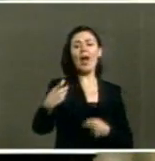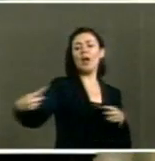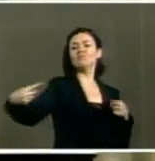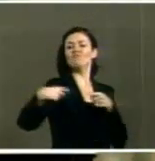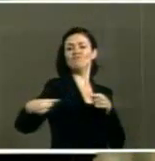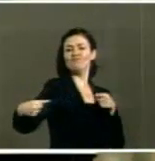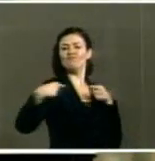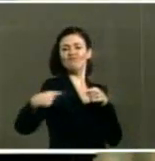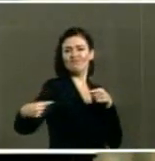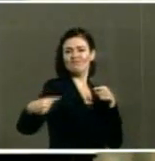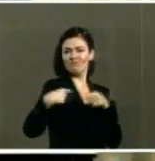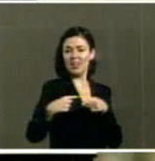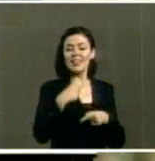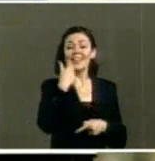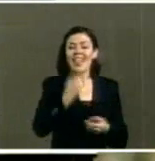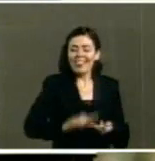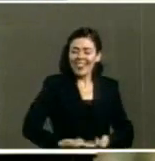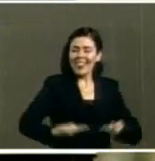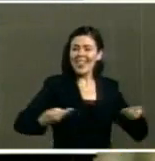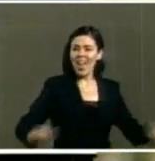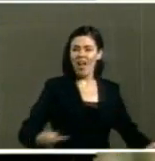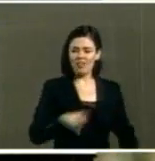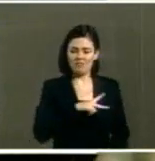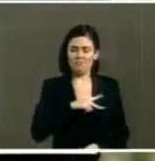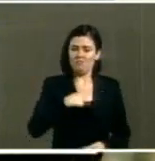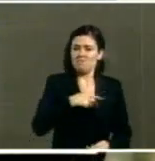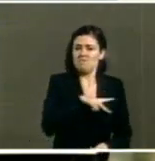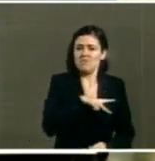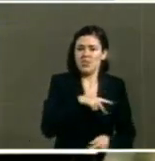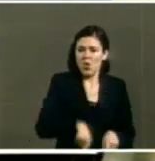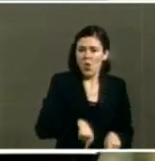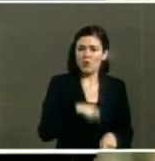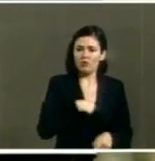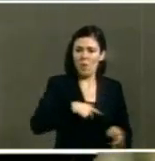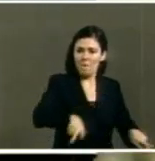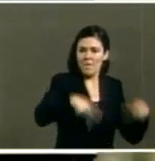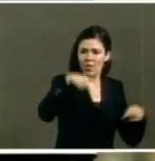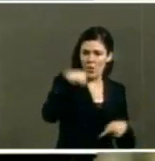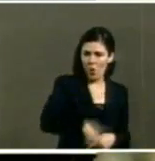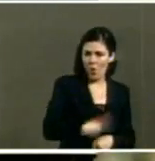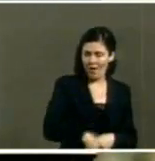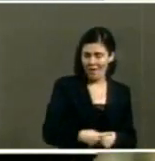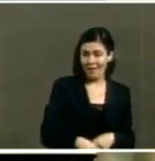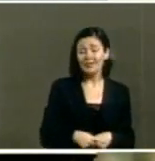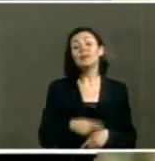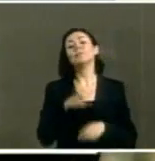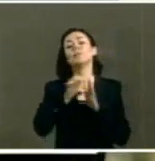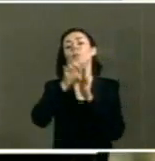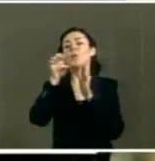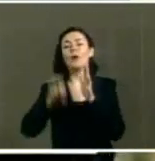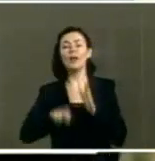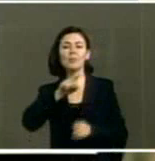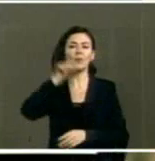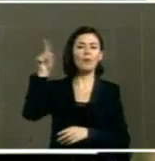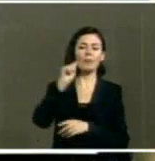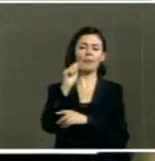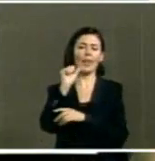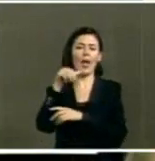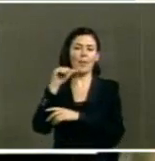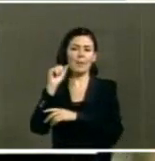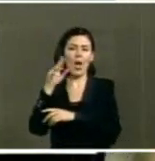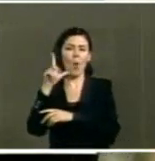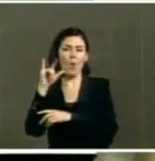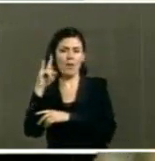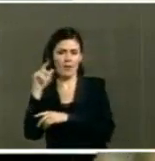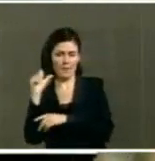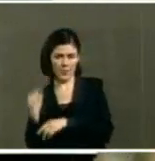disputa territorial es también lo que explica la violencia en la frontera del noreste, señaladamente en Tamaulipas desde el principio de la